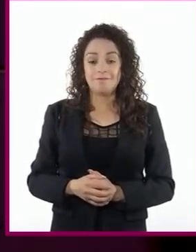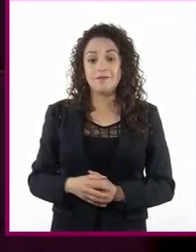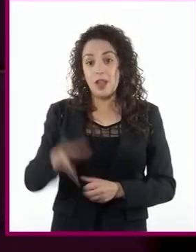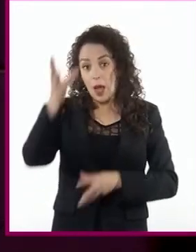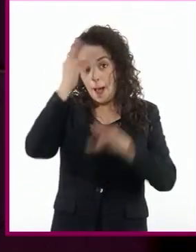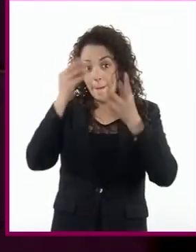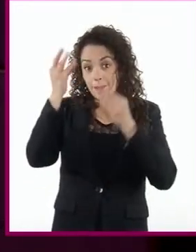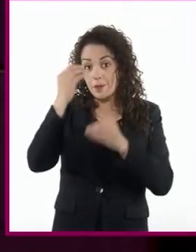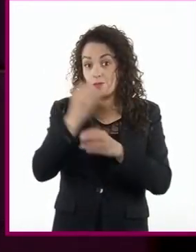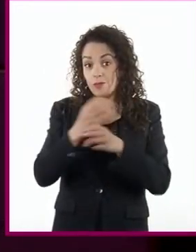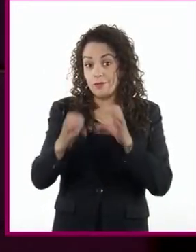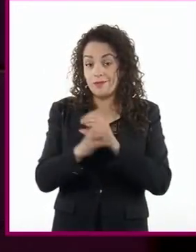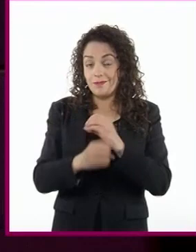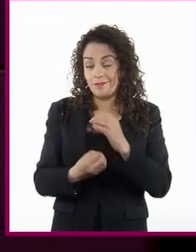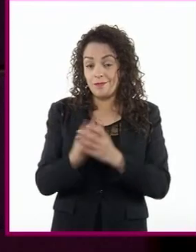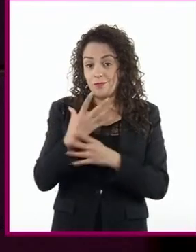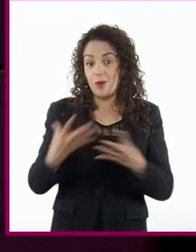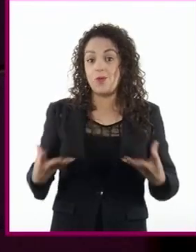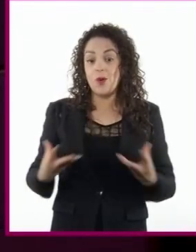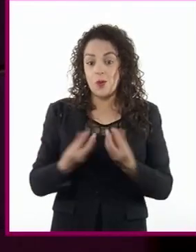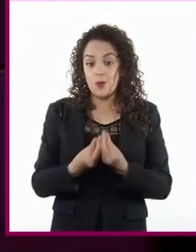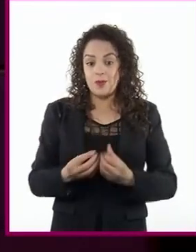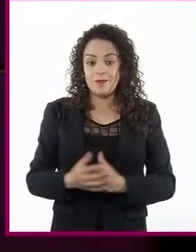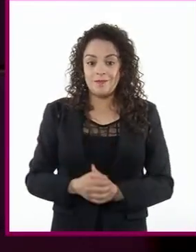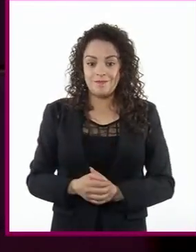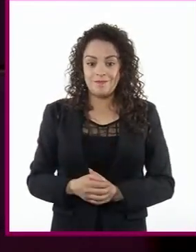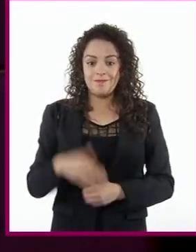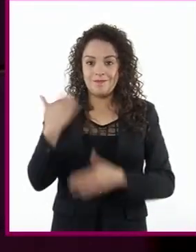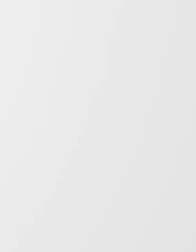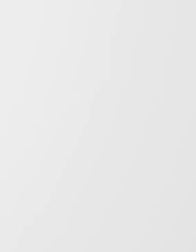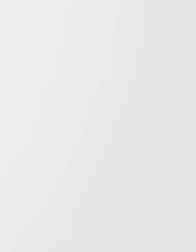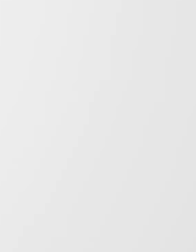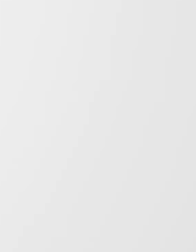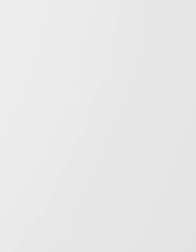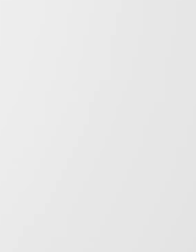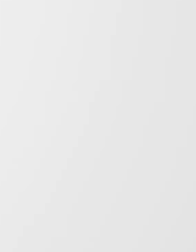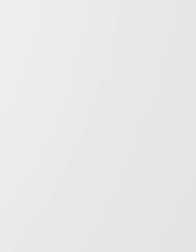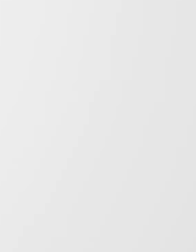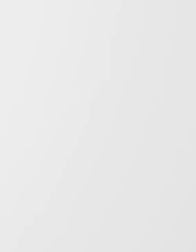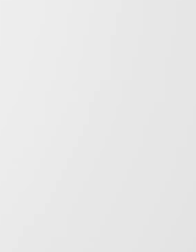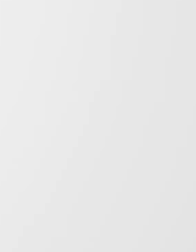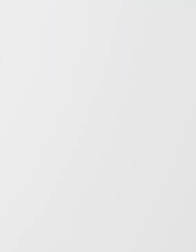aprendido algo nuevo juntos. ¡Hasta la próxima!